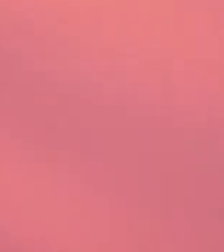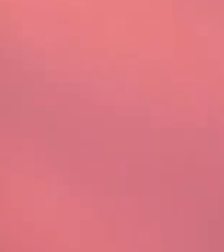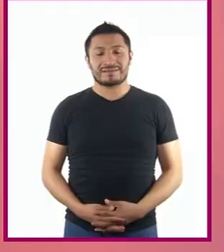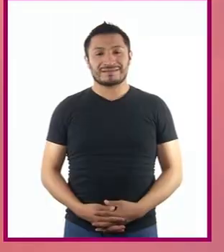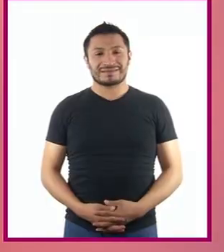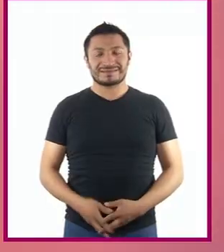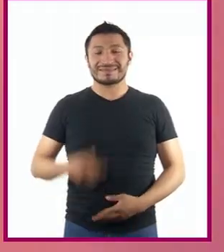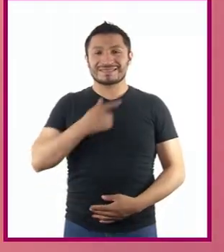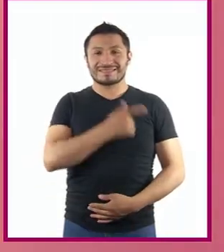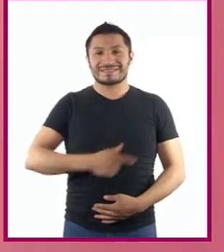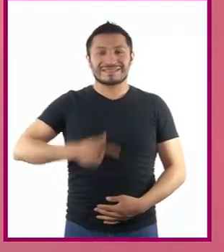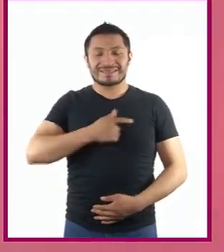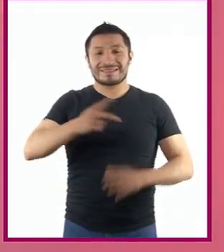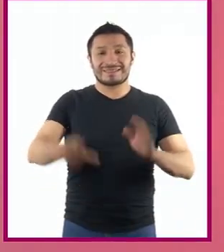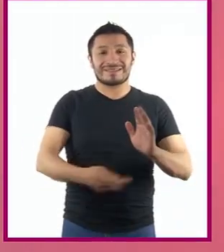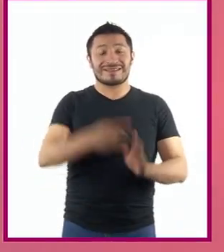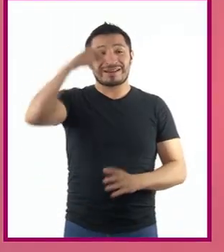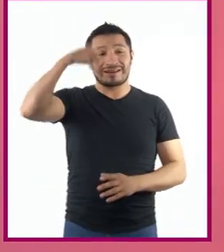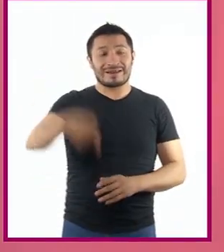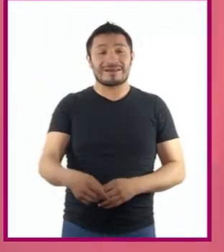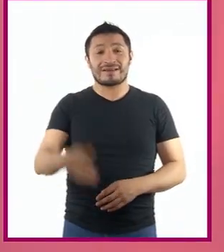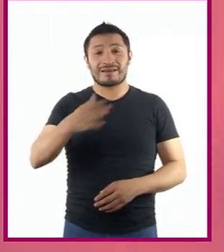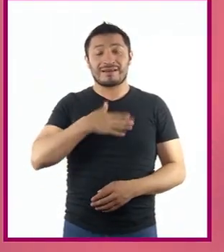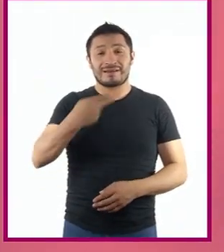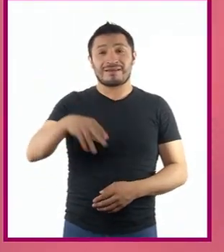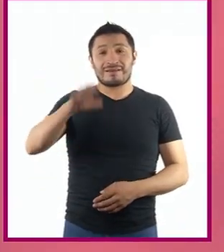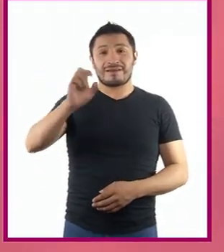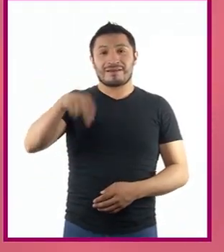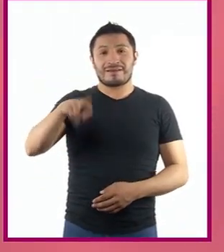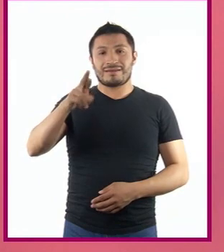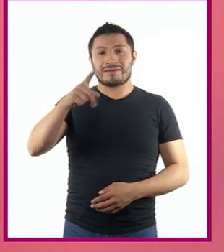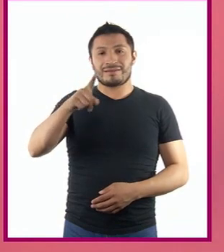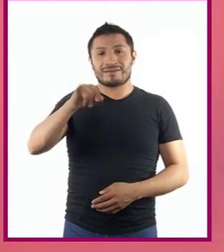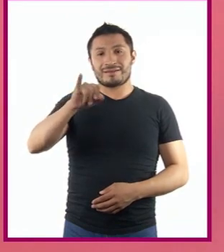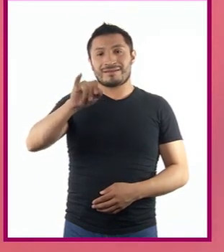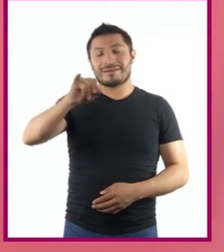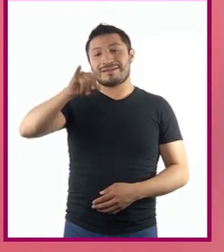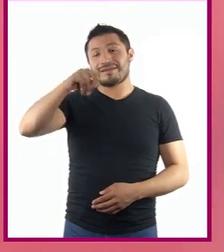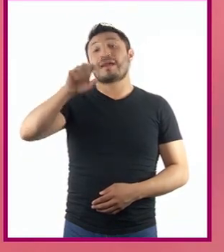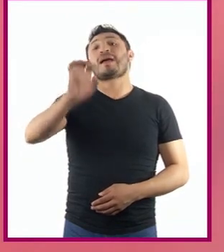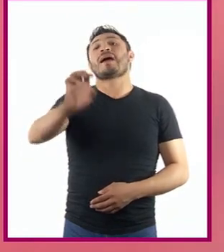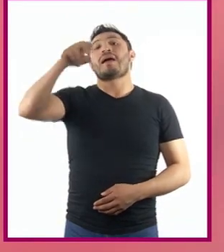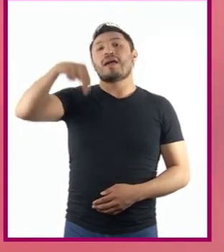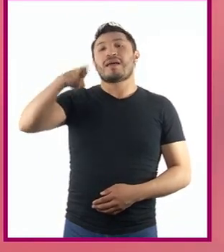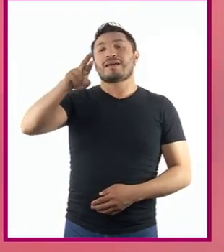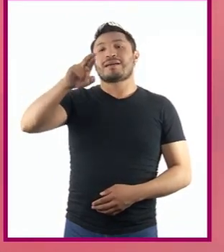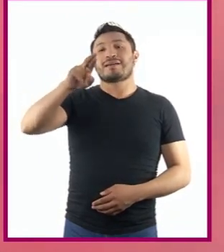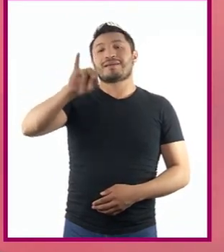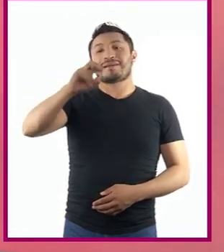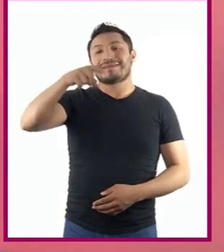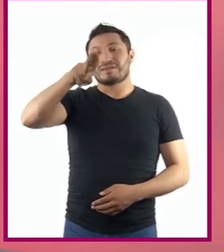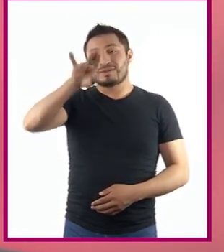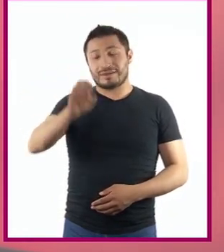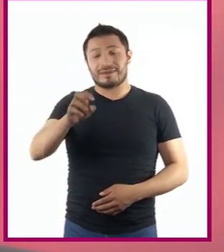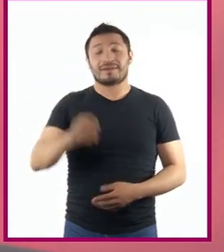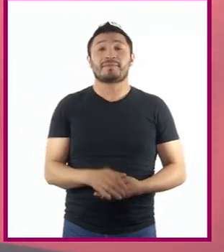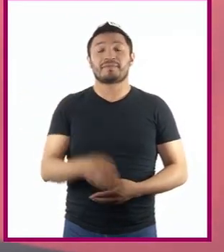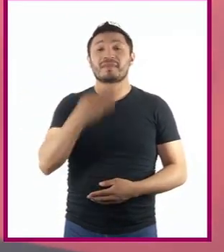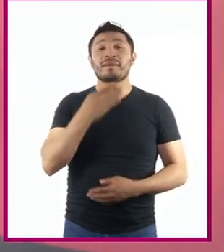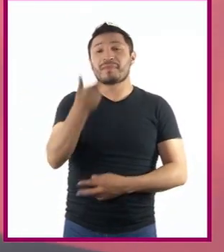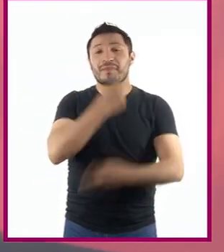Qué gusto estar nuevamente con ustedes. Soy Enrique Rodal y les doy la bienvenida a las alumnas y alumnos de lengua materna de segundo grado de